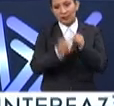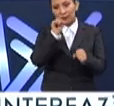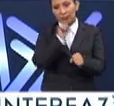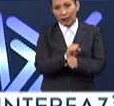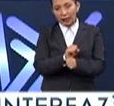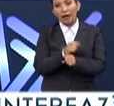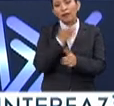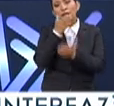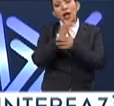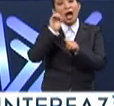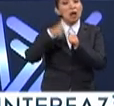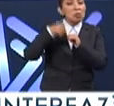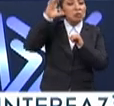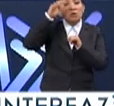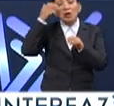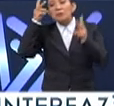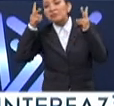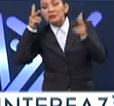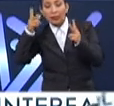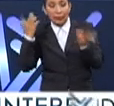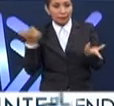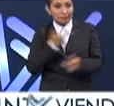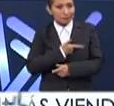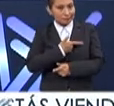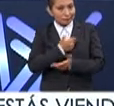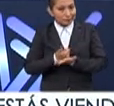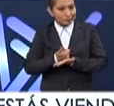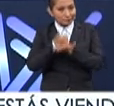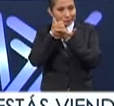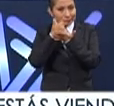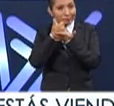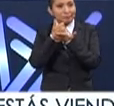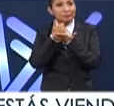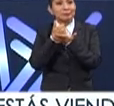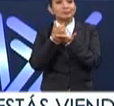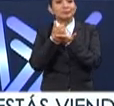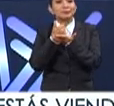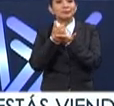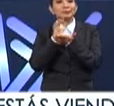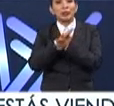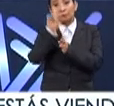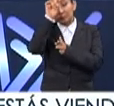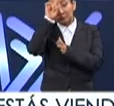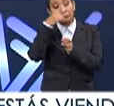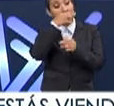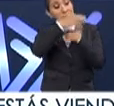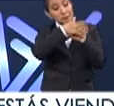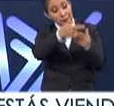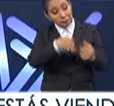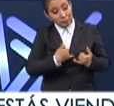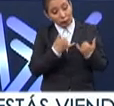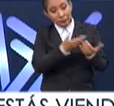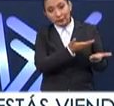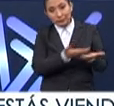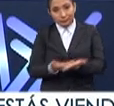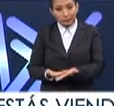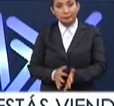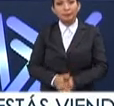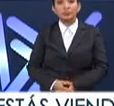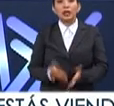semana asista algún evento cultural le va a gustar le va a ayudar sobre todo proponga lo a los más jóvenes